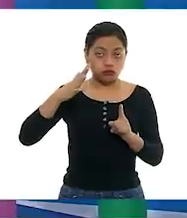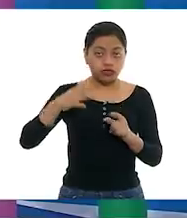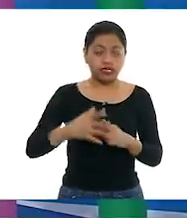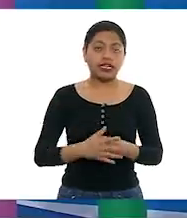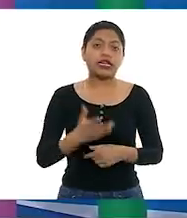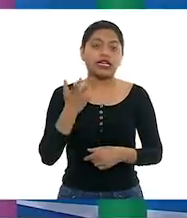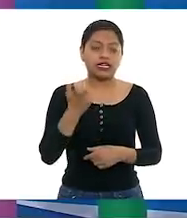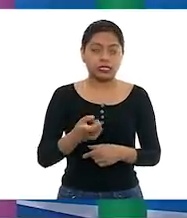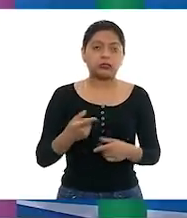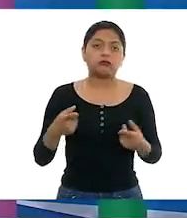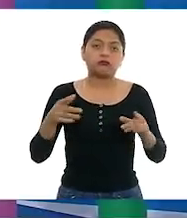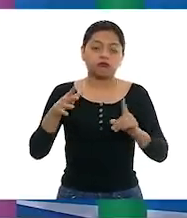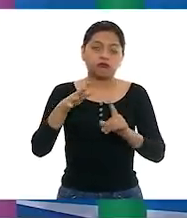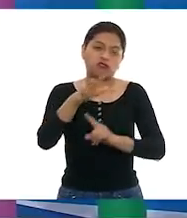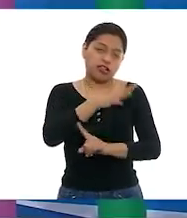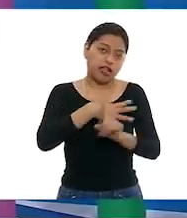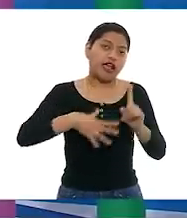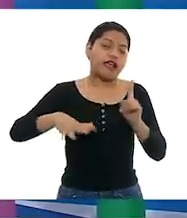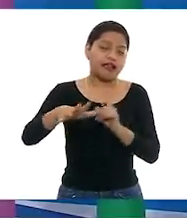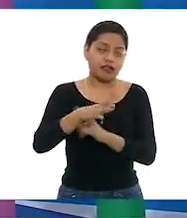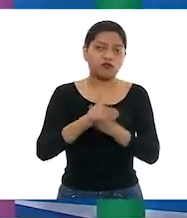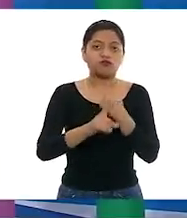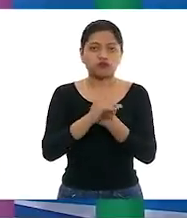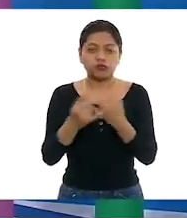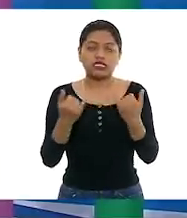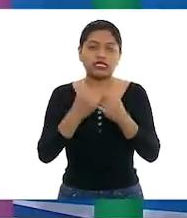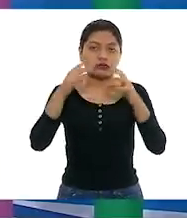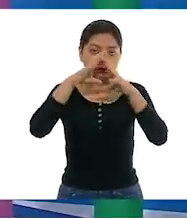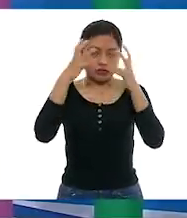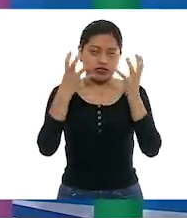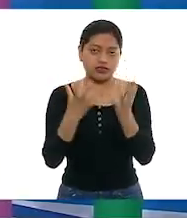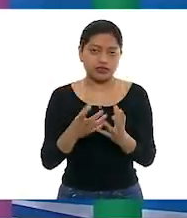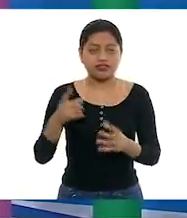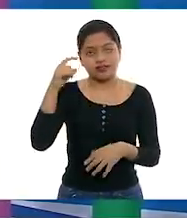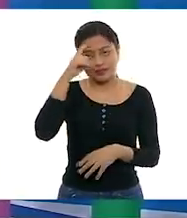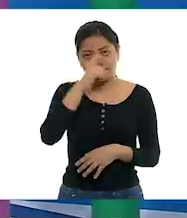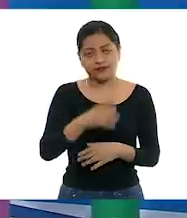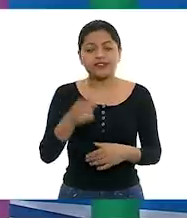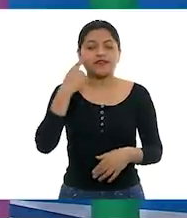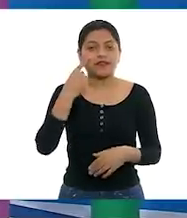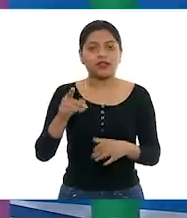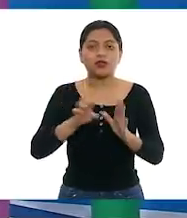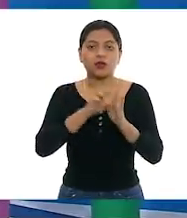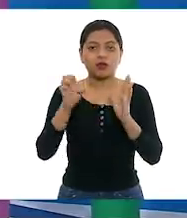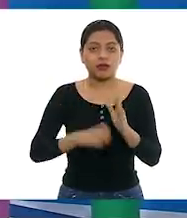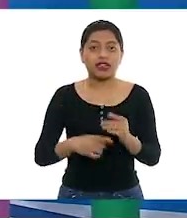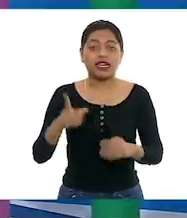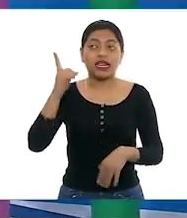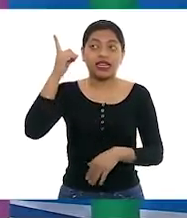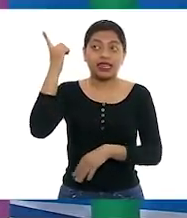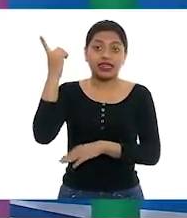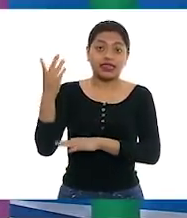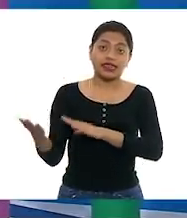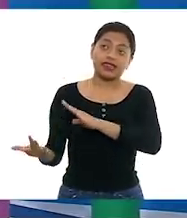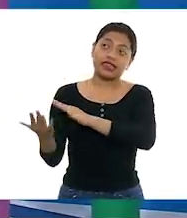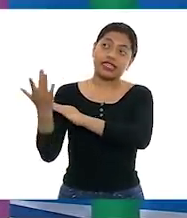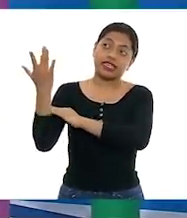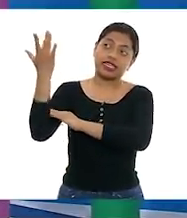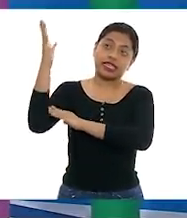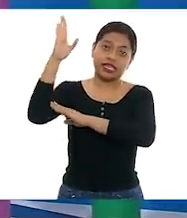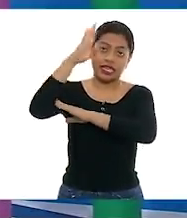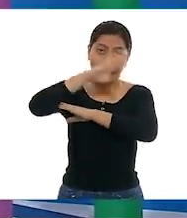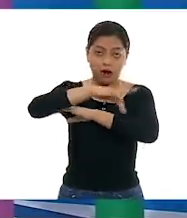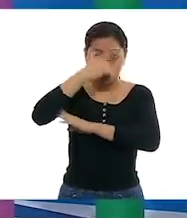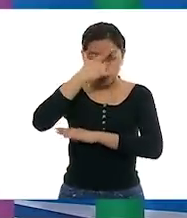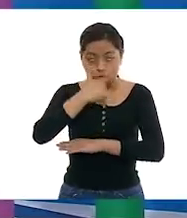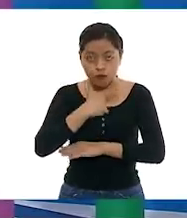de muchas variaciones y de la dinámica del planeta. Por ejemplo, fenómenos como el día y la noche, los vientos, las